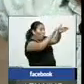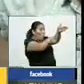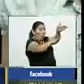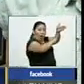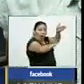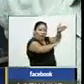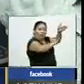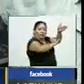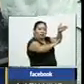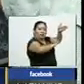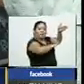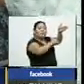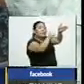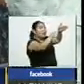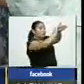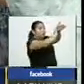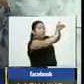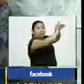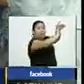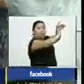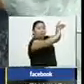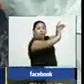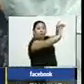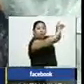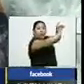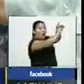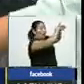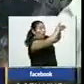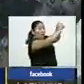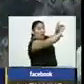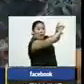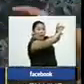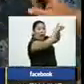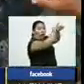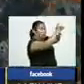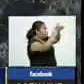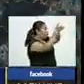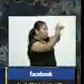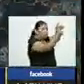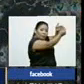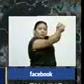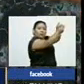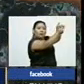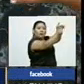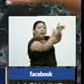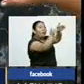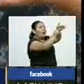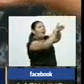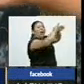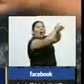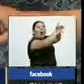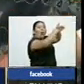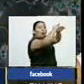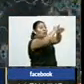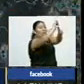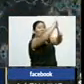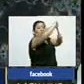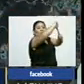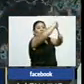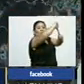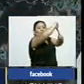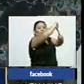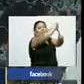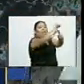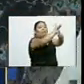Centroamérica es el desplazamiento del flujo zonal de componente S, muy acelerado. Está llegando al área centroamericana con